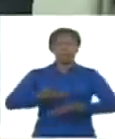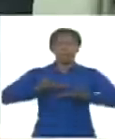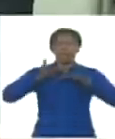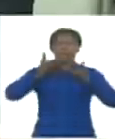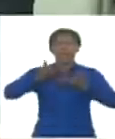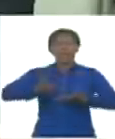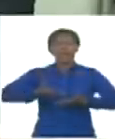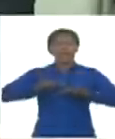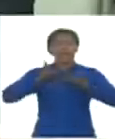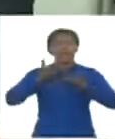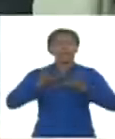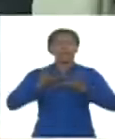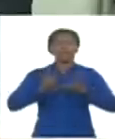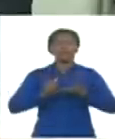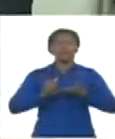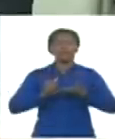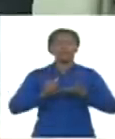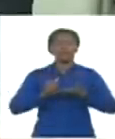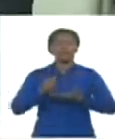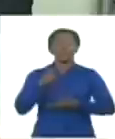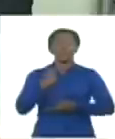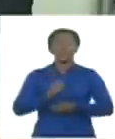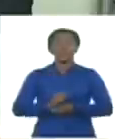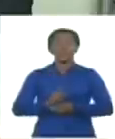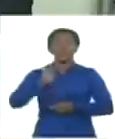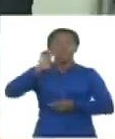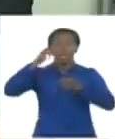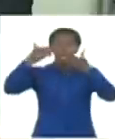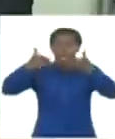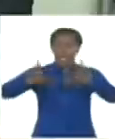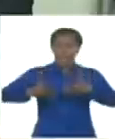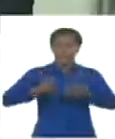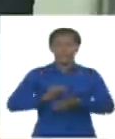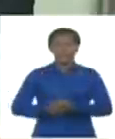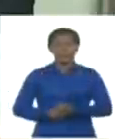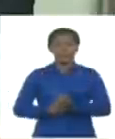reafirma el principio de la inclusión,